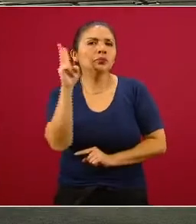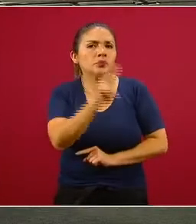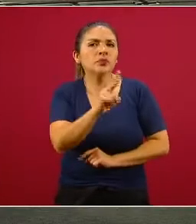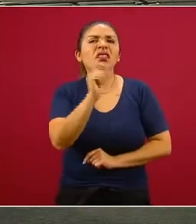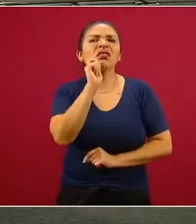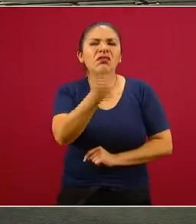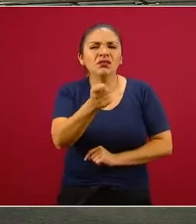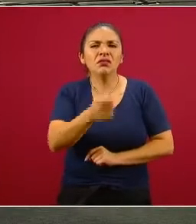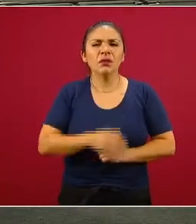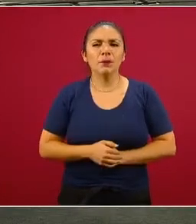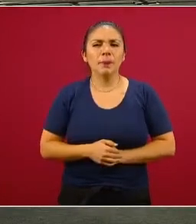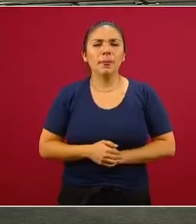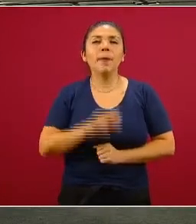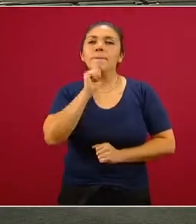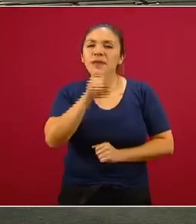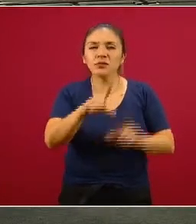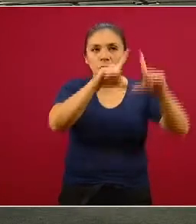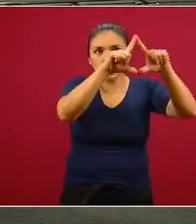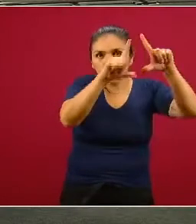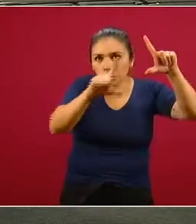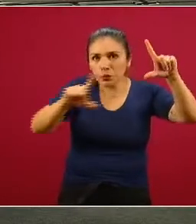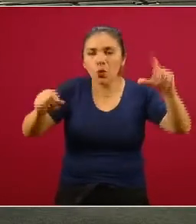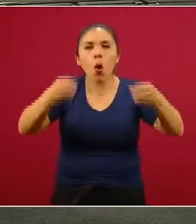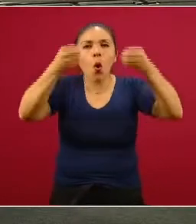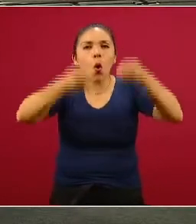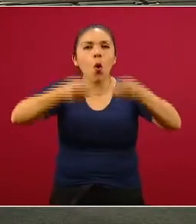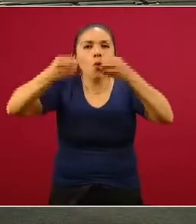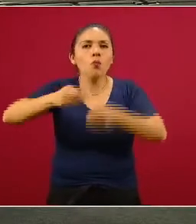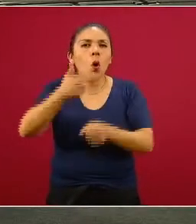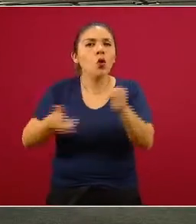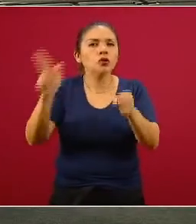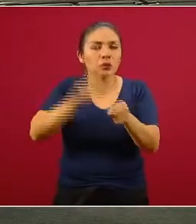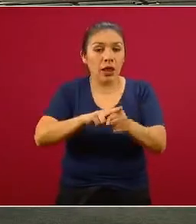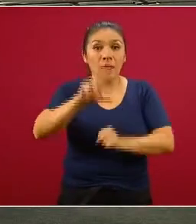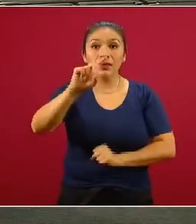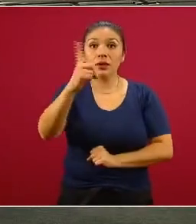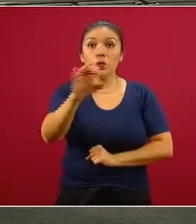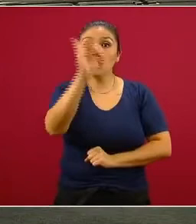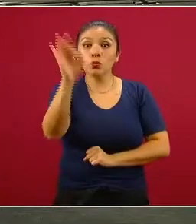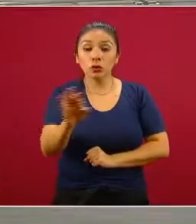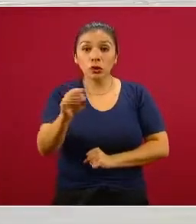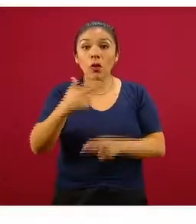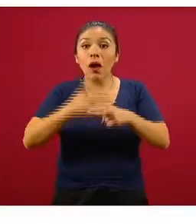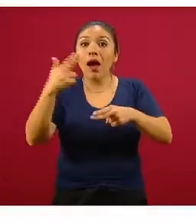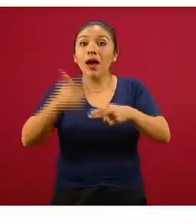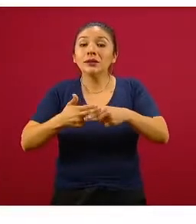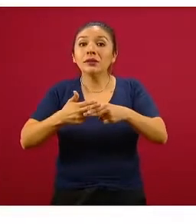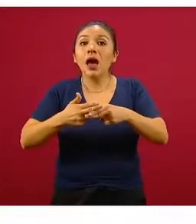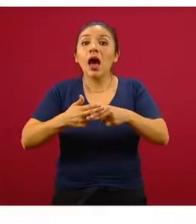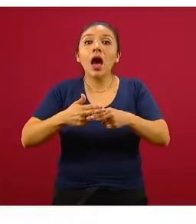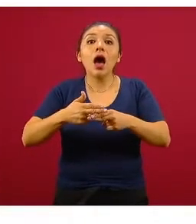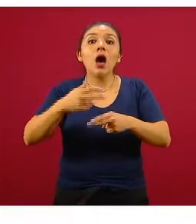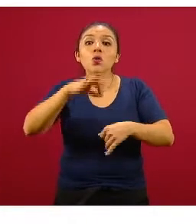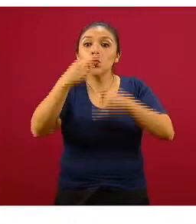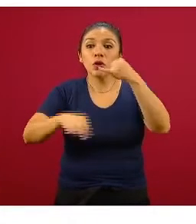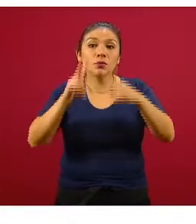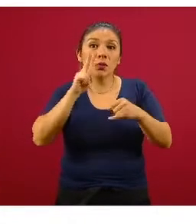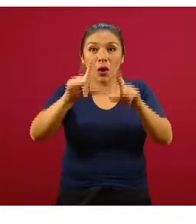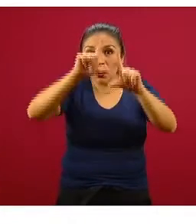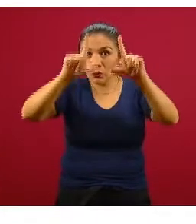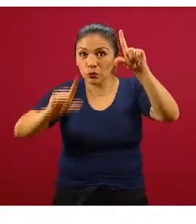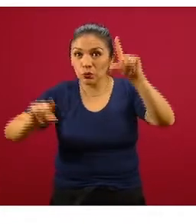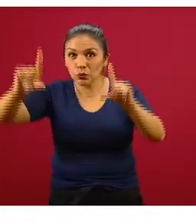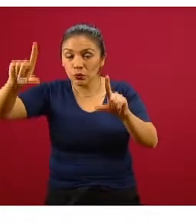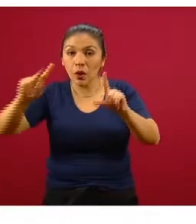la distribución de esta disponibilidad de ocupación. El 31% nacional lo tenemos hasta el final en la última barra, pero vemos